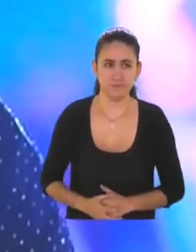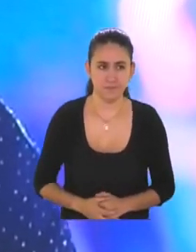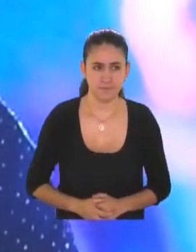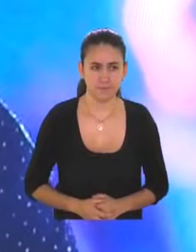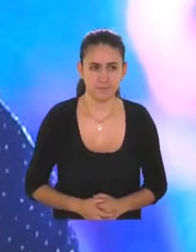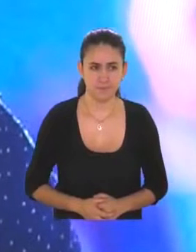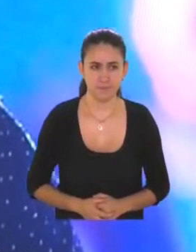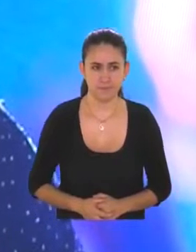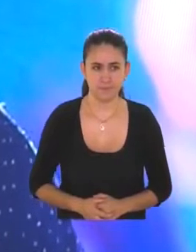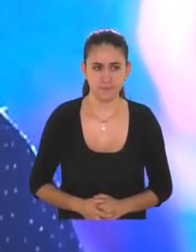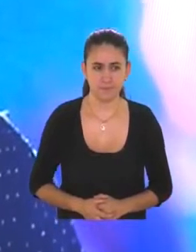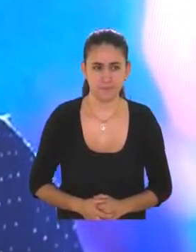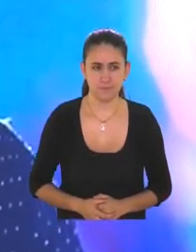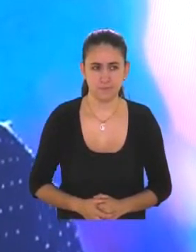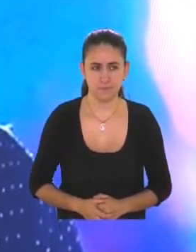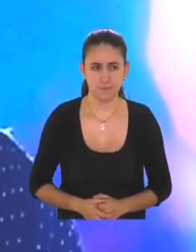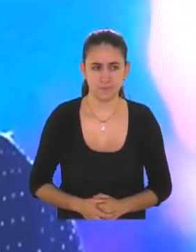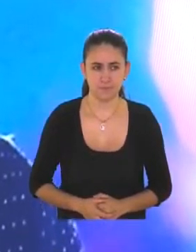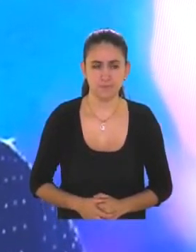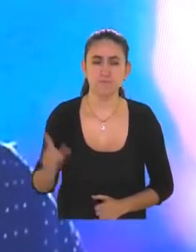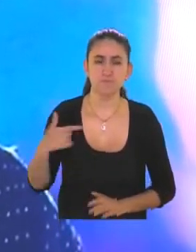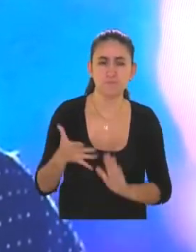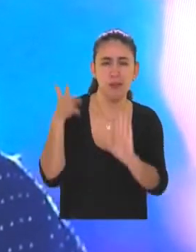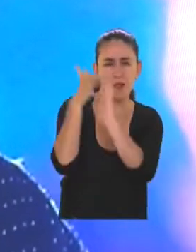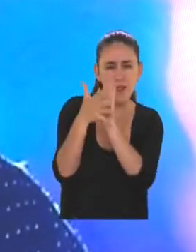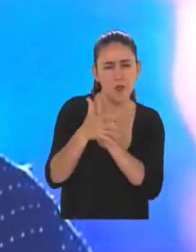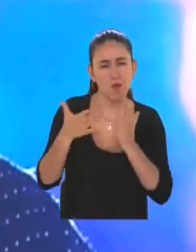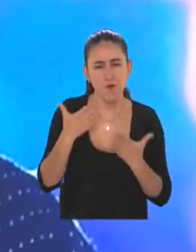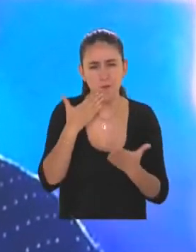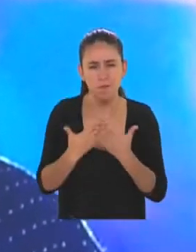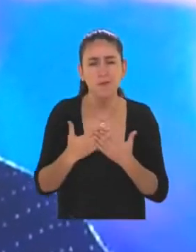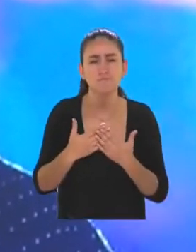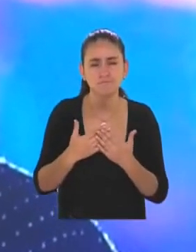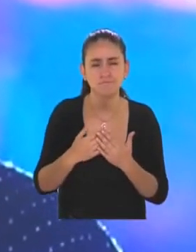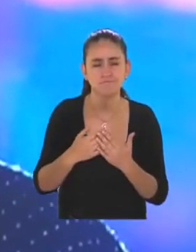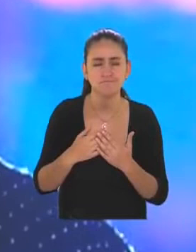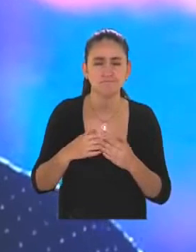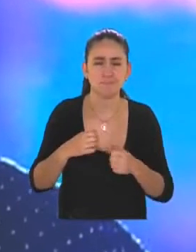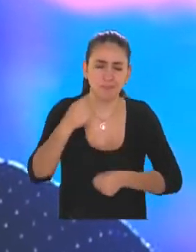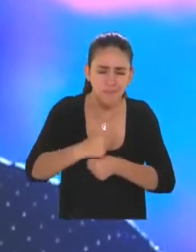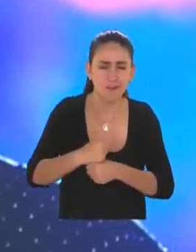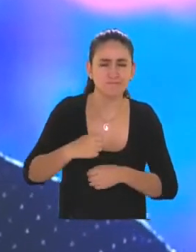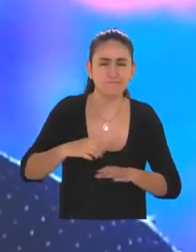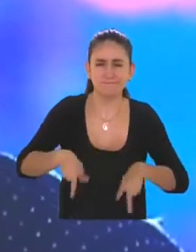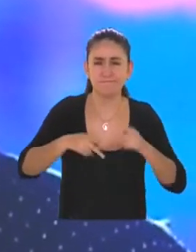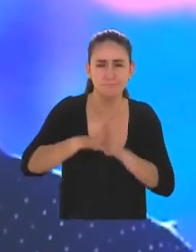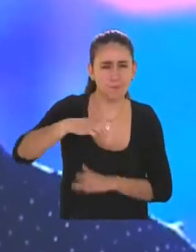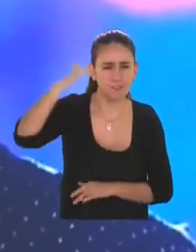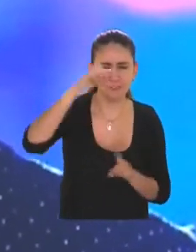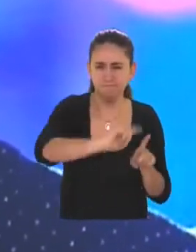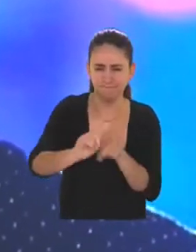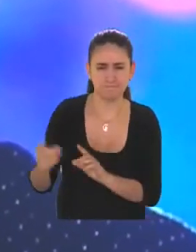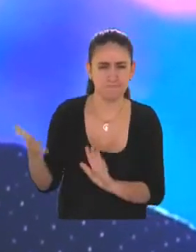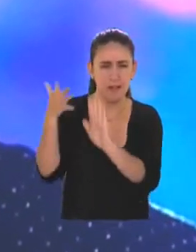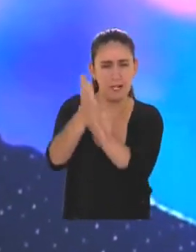fechas para nuestro país, pero además nos habló sobre su reciente sencillo Vivo en 6, pero también sobre su reciente portada en la